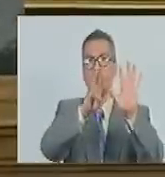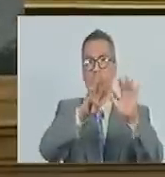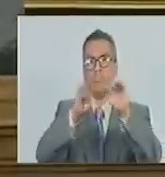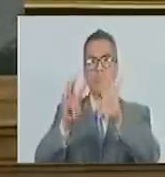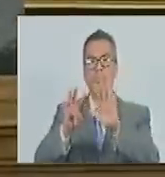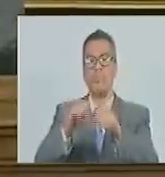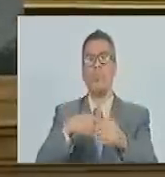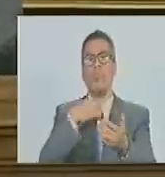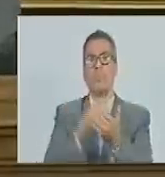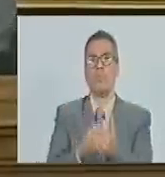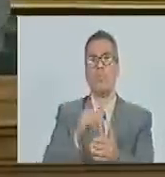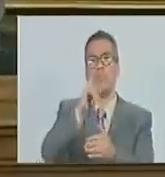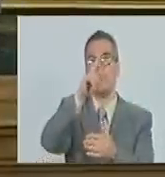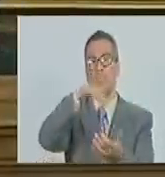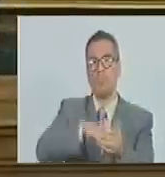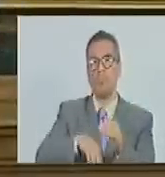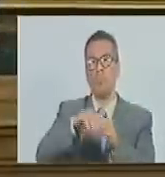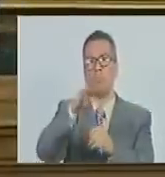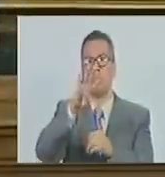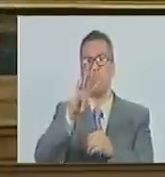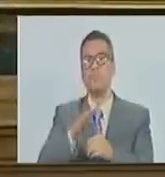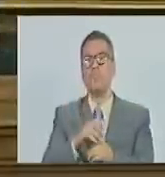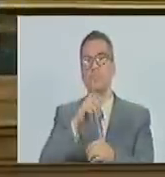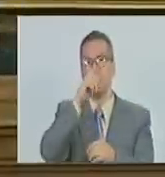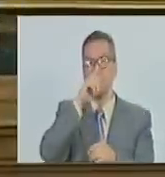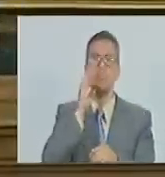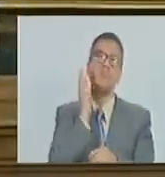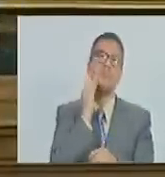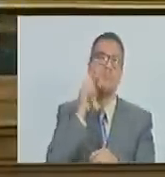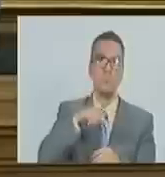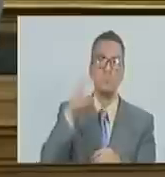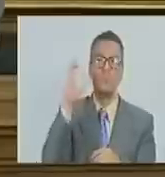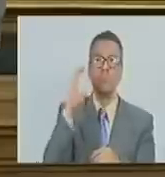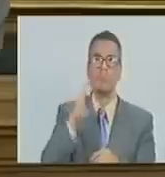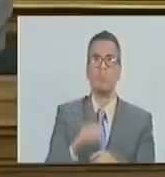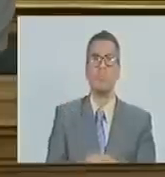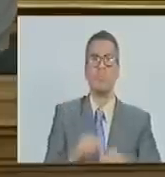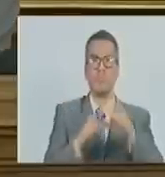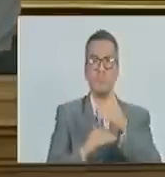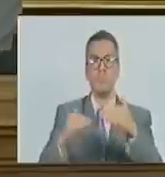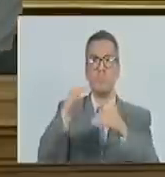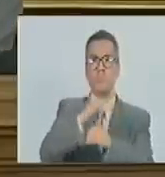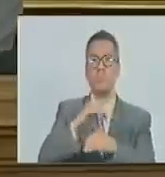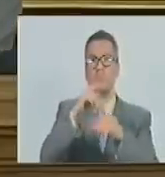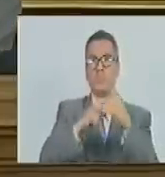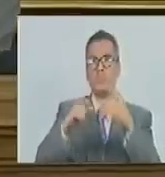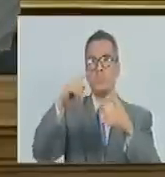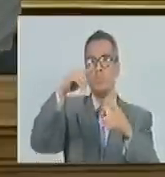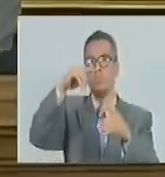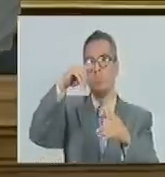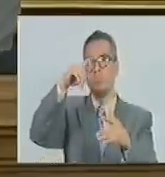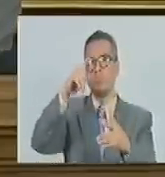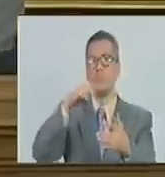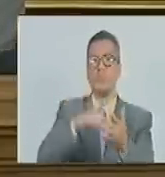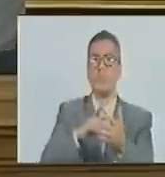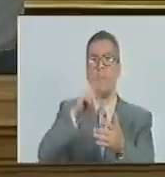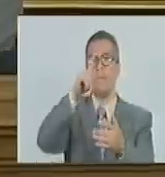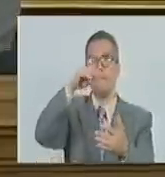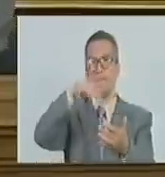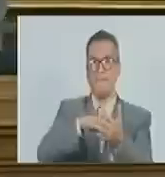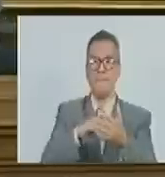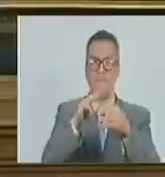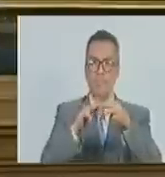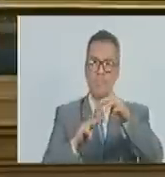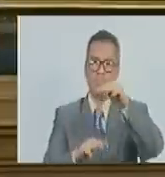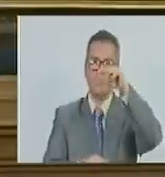1999 y hasta el año 2004, por ejemplo en Caracas, por encima de la cota 1000, es decir, por encima de los 1000 metros de